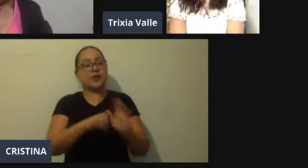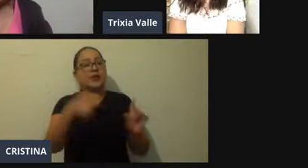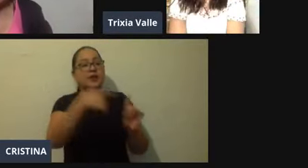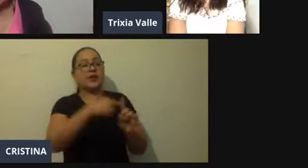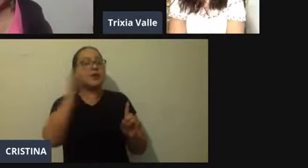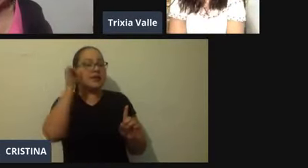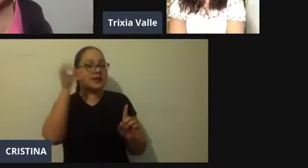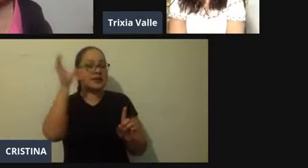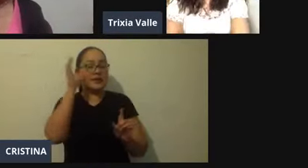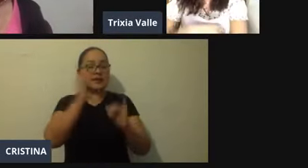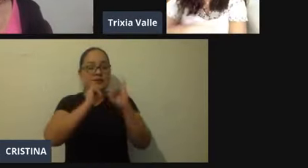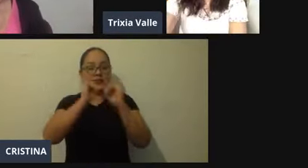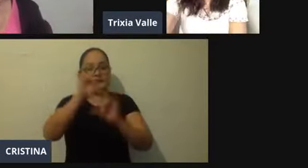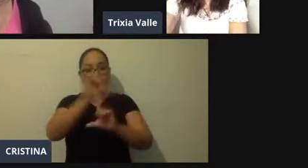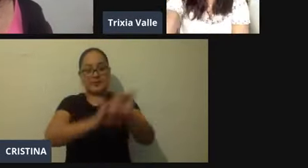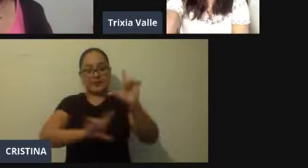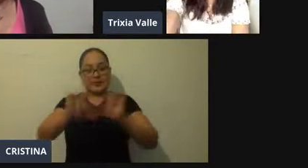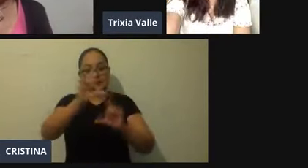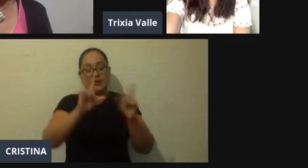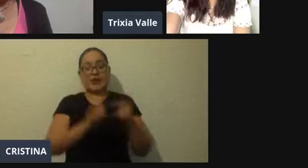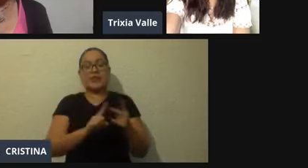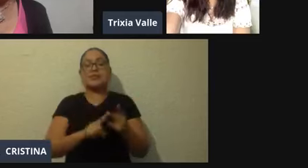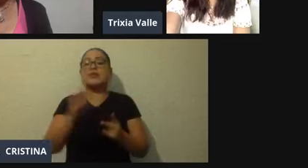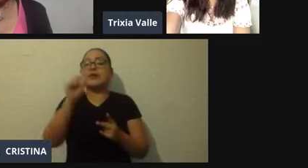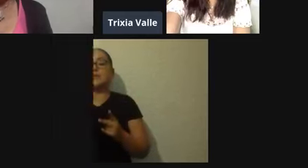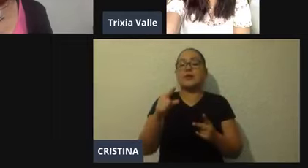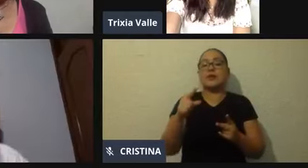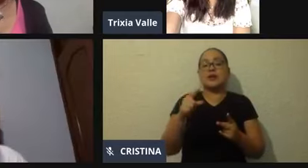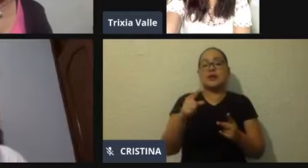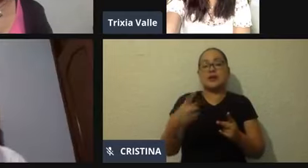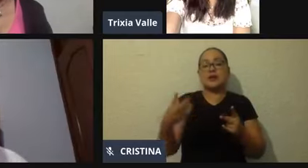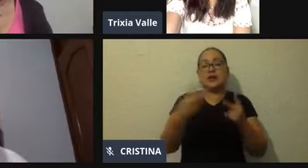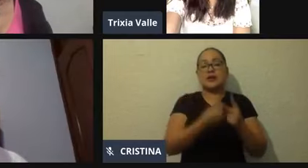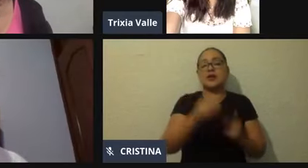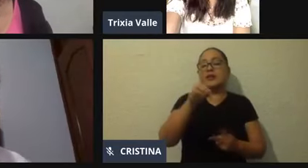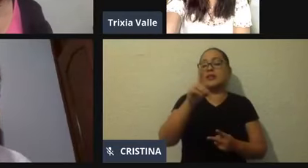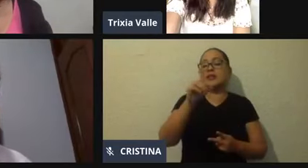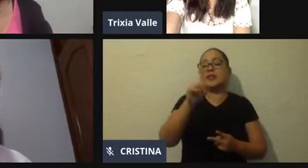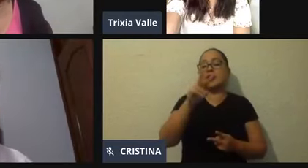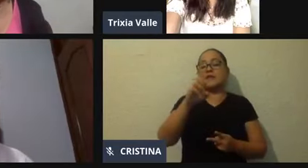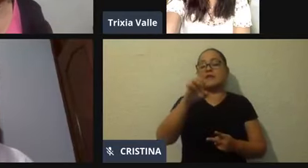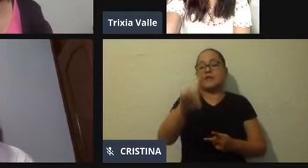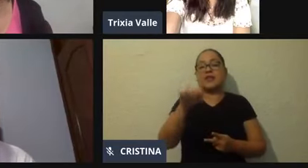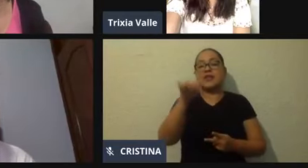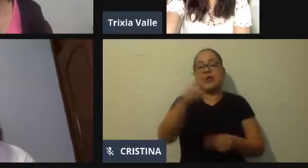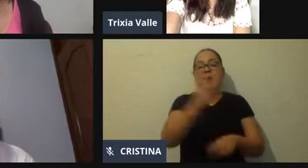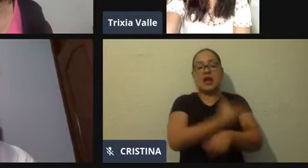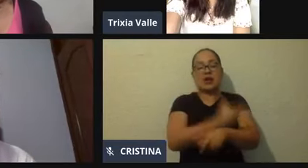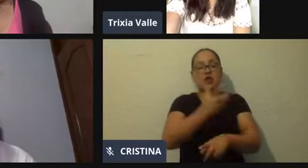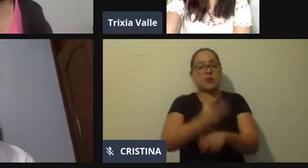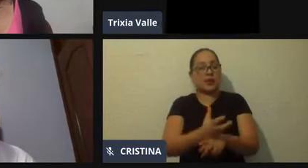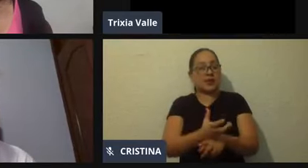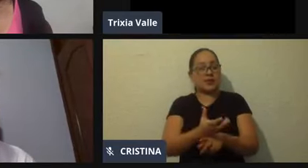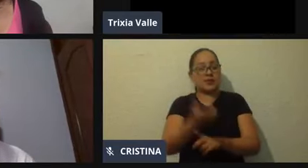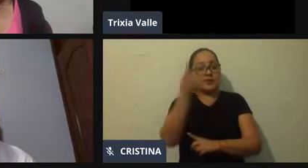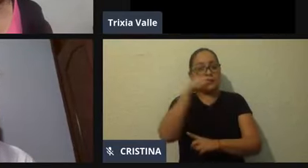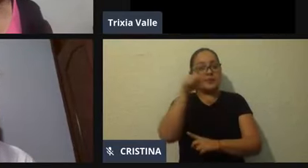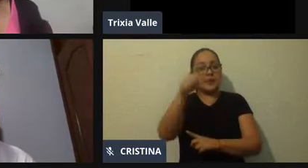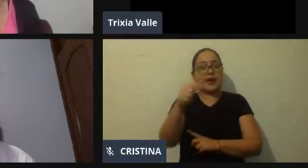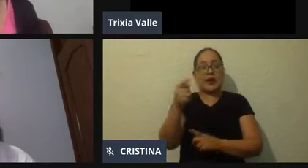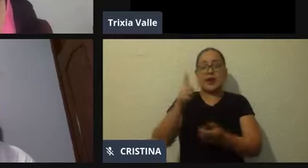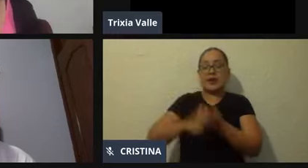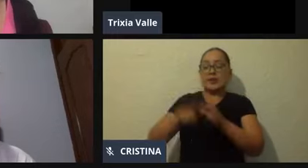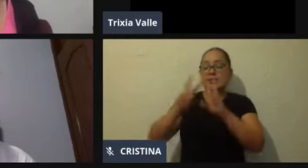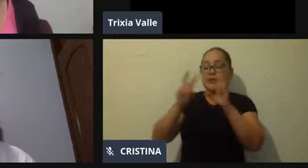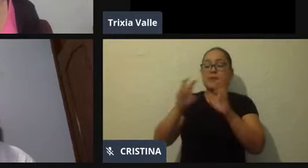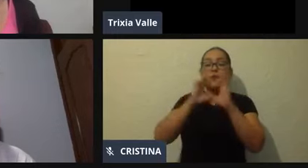Lengua de Señas Mexicana. Asimismo, presento a David, que nos estará acompañando del área de comunicación